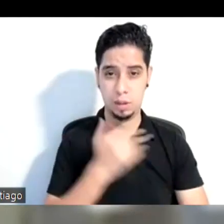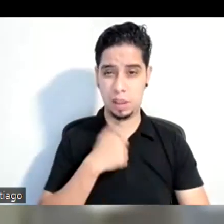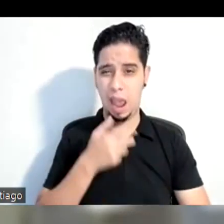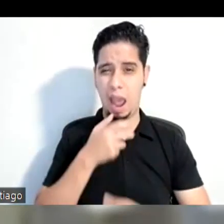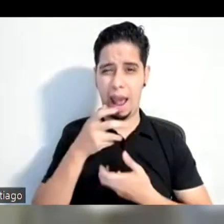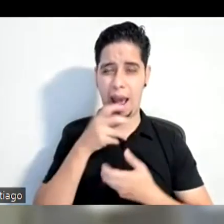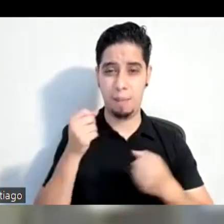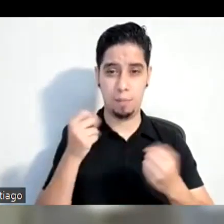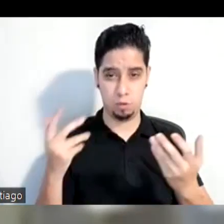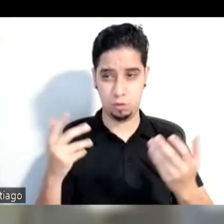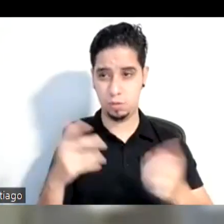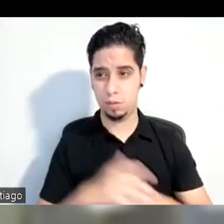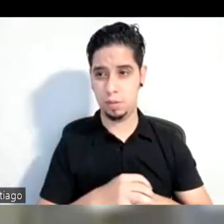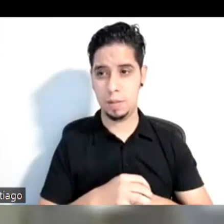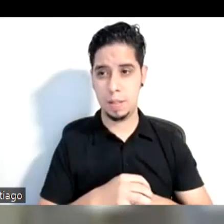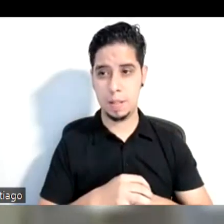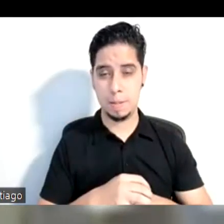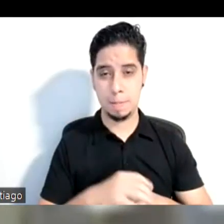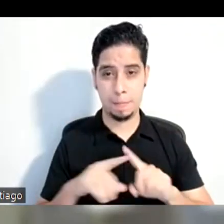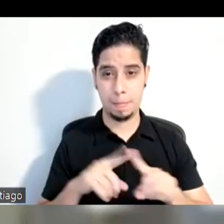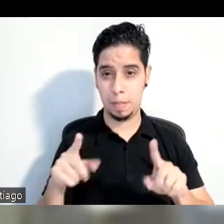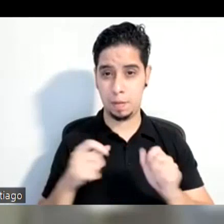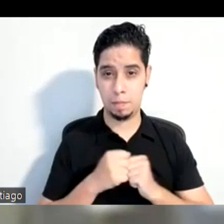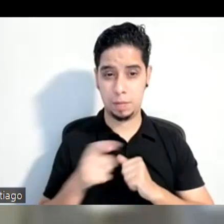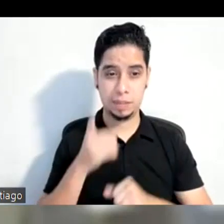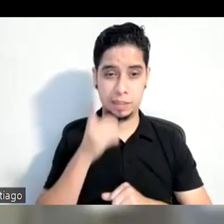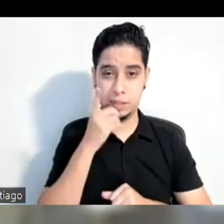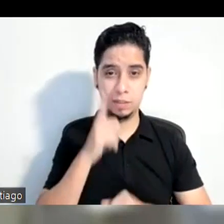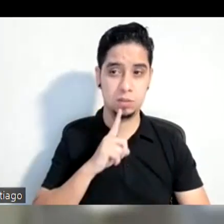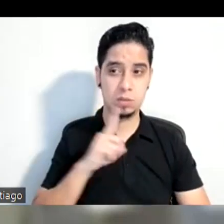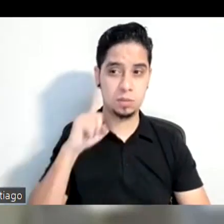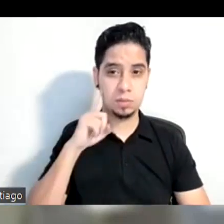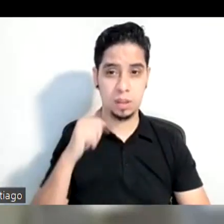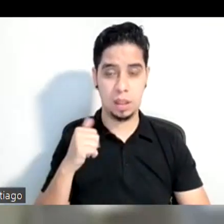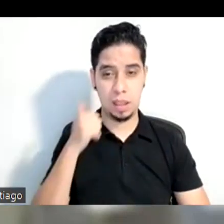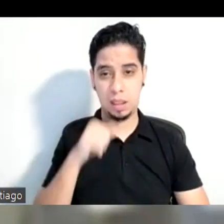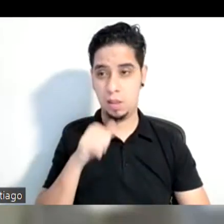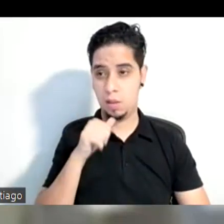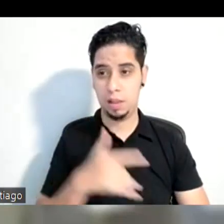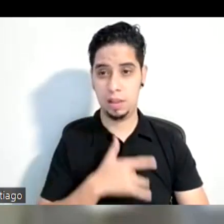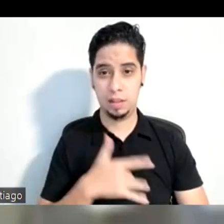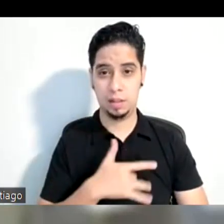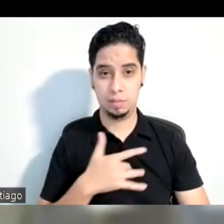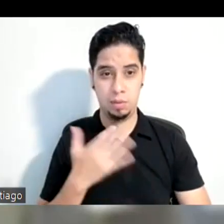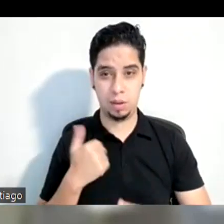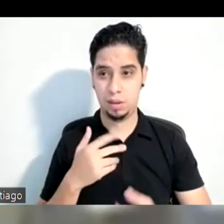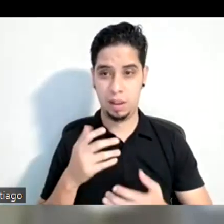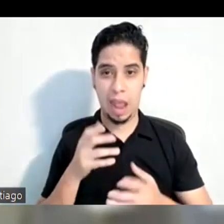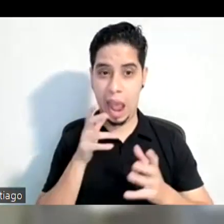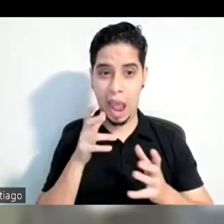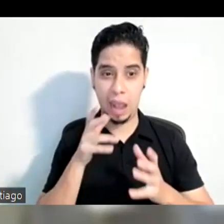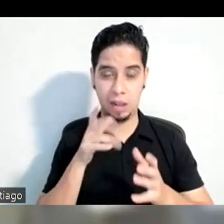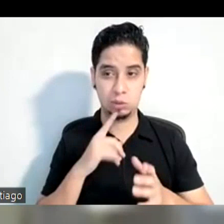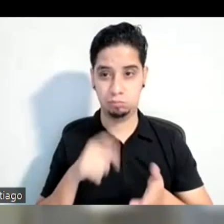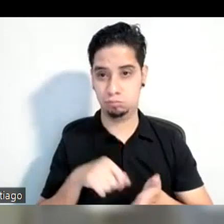mucho. Dios, cara. Pero con este dentista solo, ella no se sentía que le echaban a un lado, porque ella podía gritar todo lo que fuera y